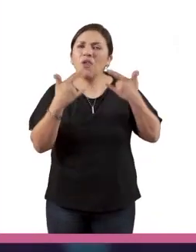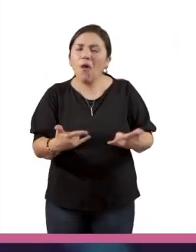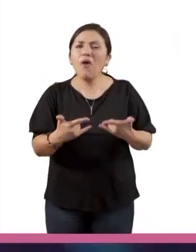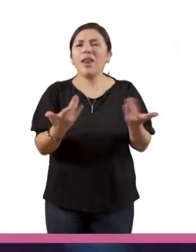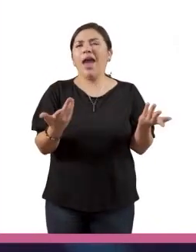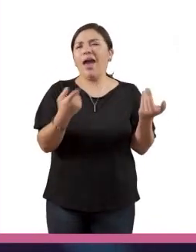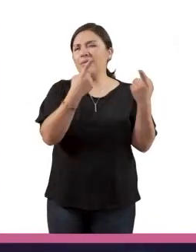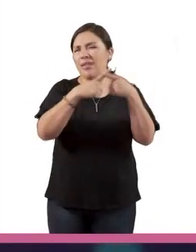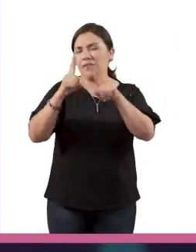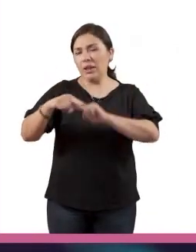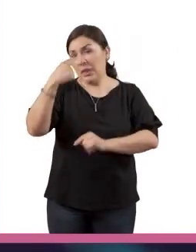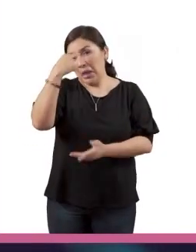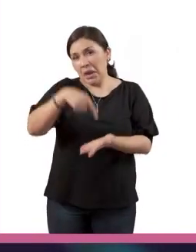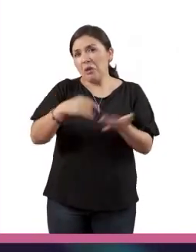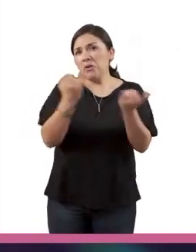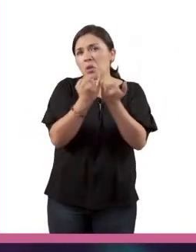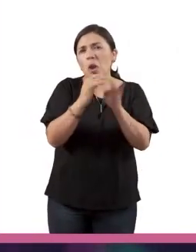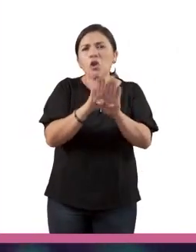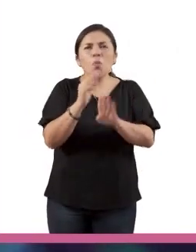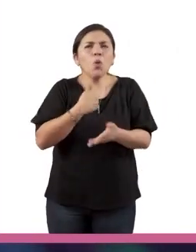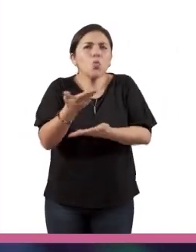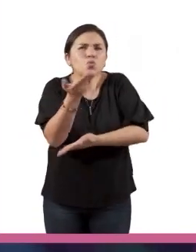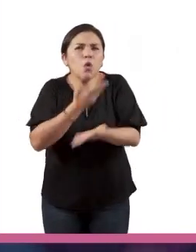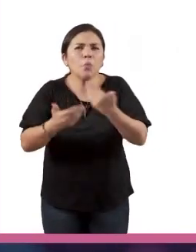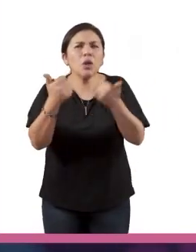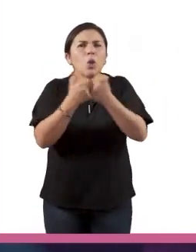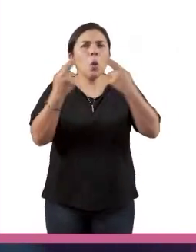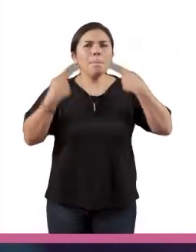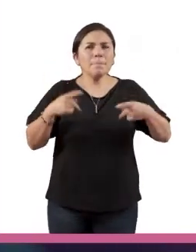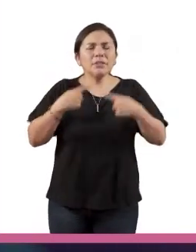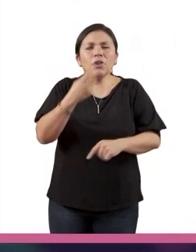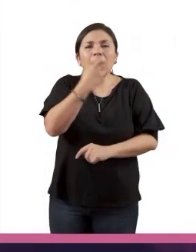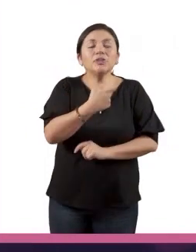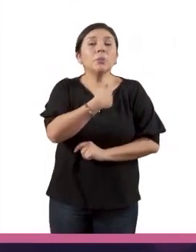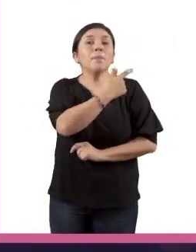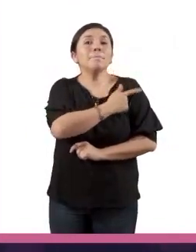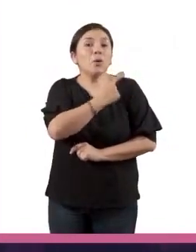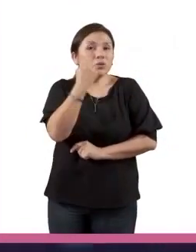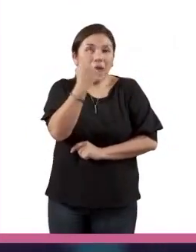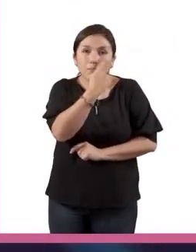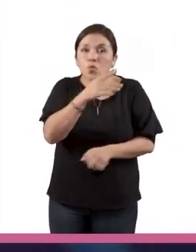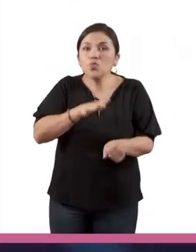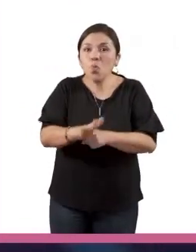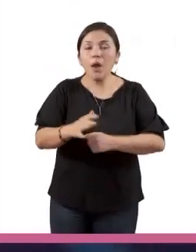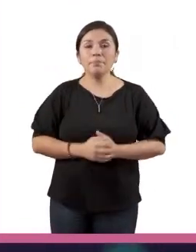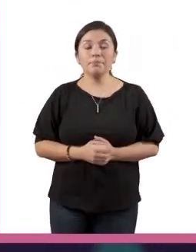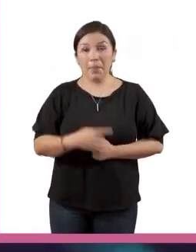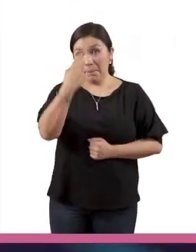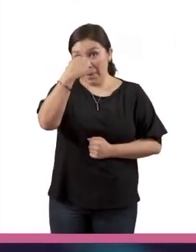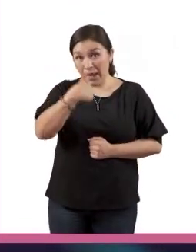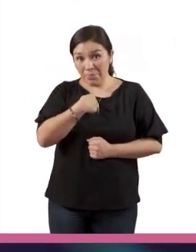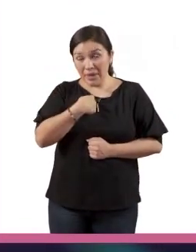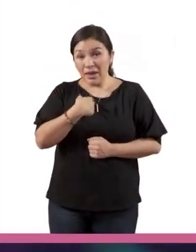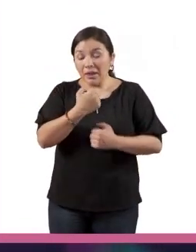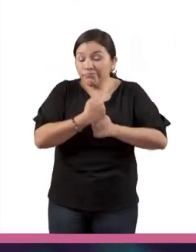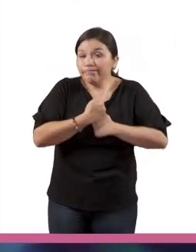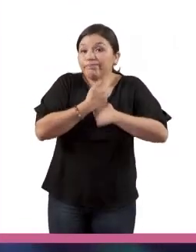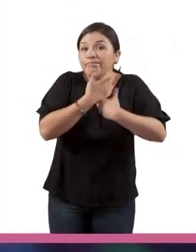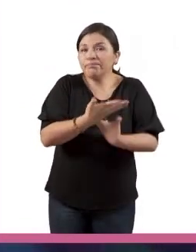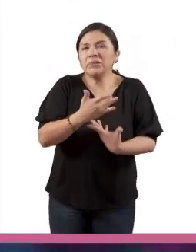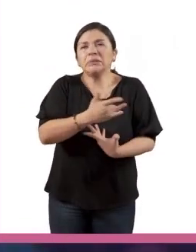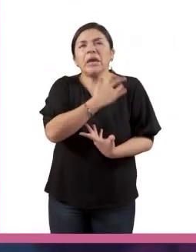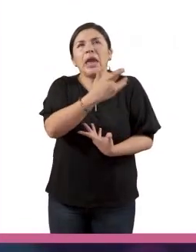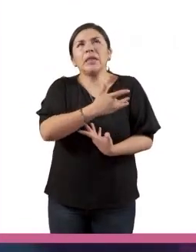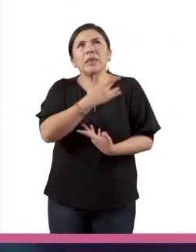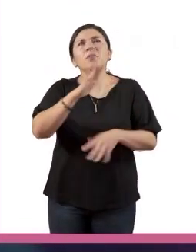historias y creo que también el compartir con muchas personas lo que me gusta hacer. Creo que la inspiración ha surgido, sí,